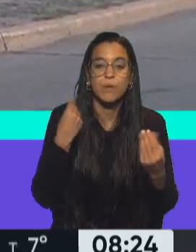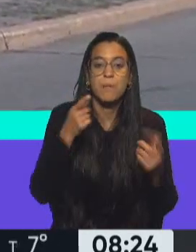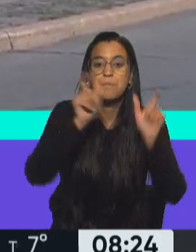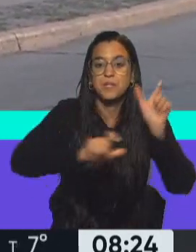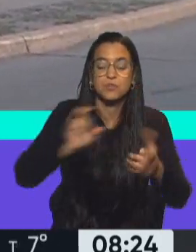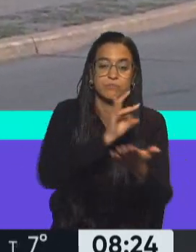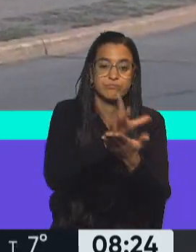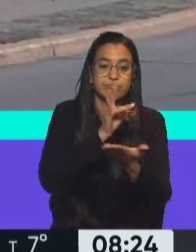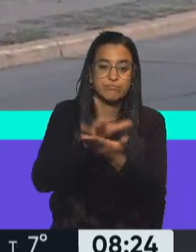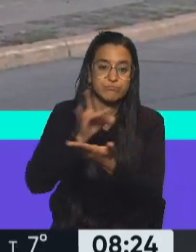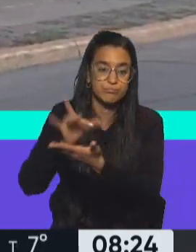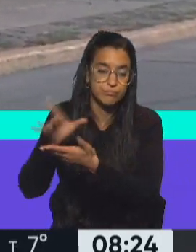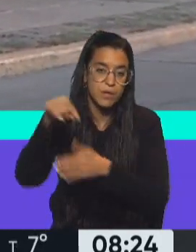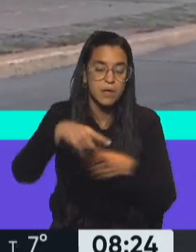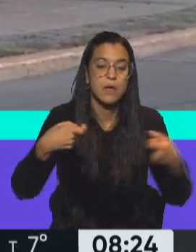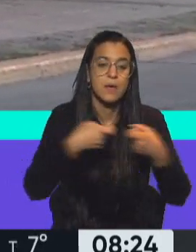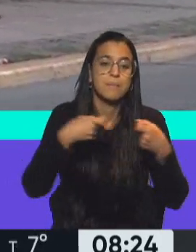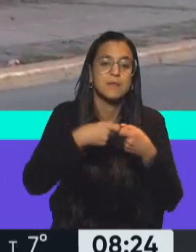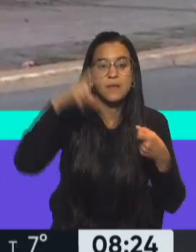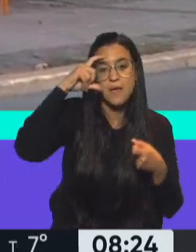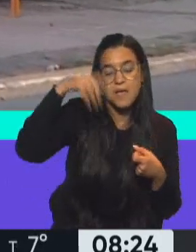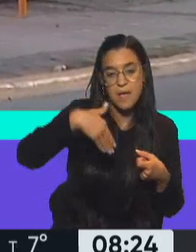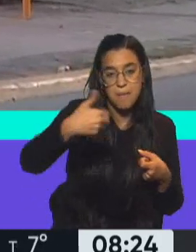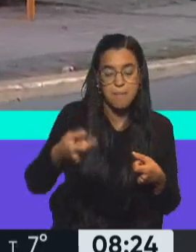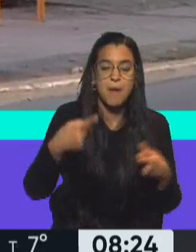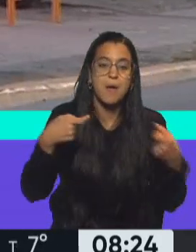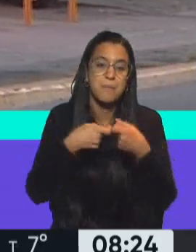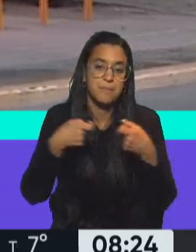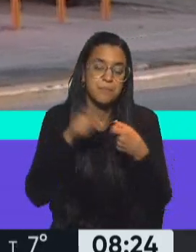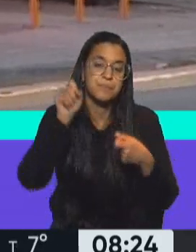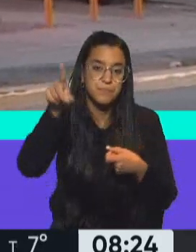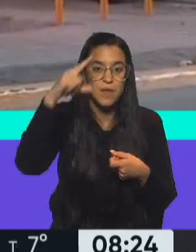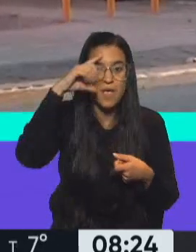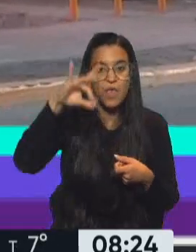despedidos tercerizados de la empresa EMA, la empresa tercerizada de Edesur.